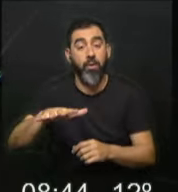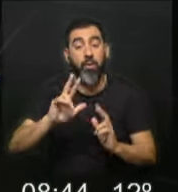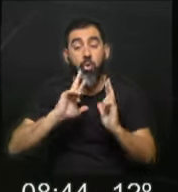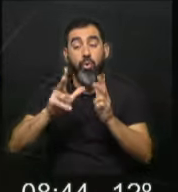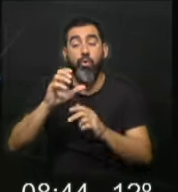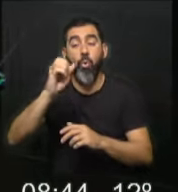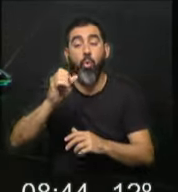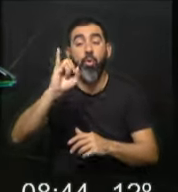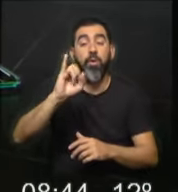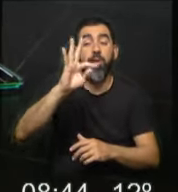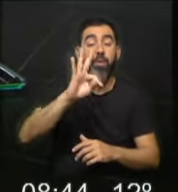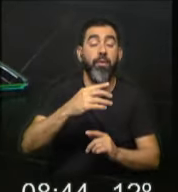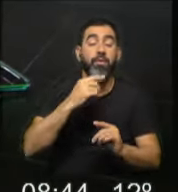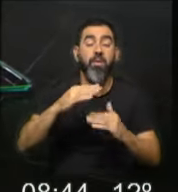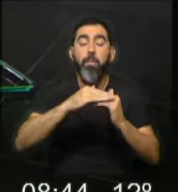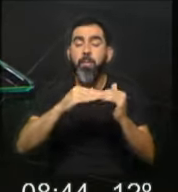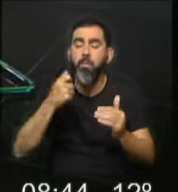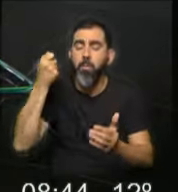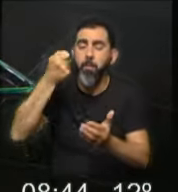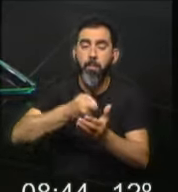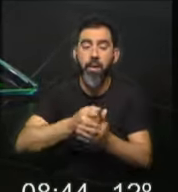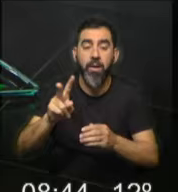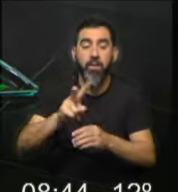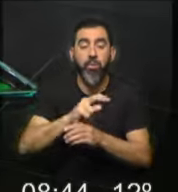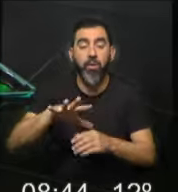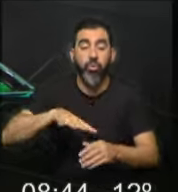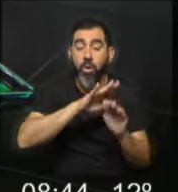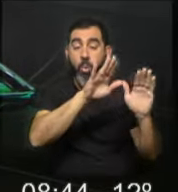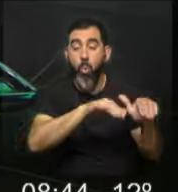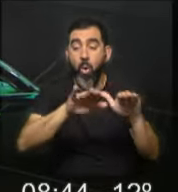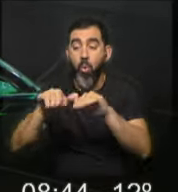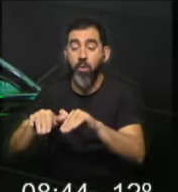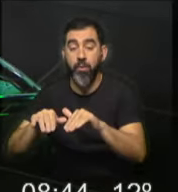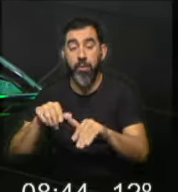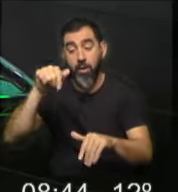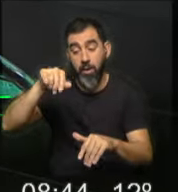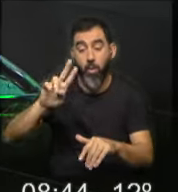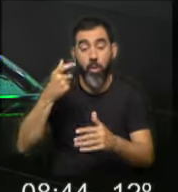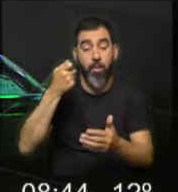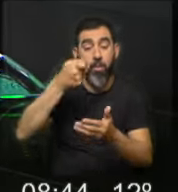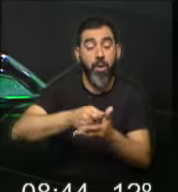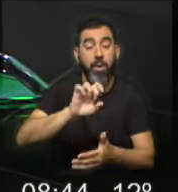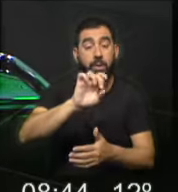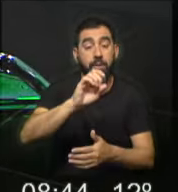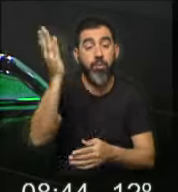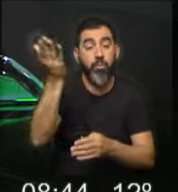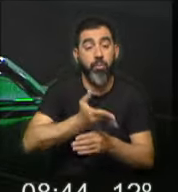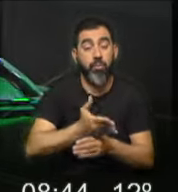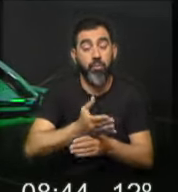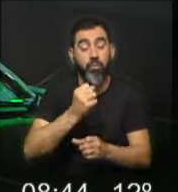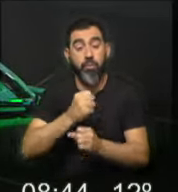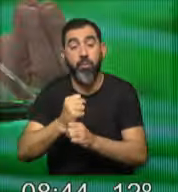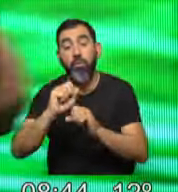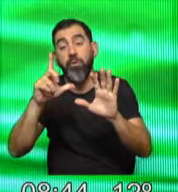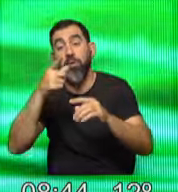la oit que establece que por lo menos Hay que pagarla la seguridad social a partes iguales en nuestro país nosotros aportamos un 15% y el empleado